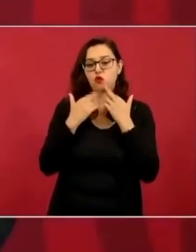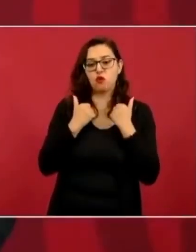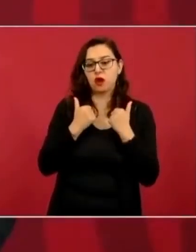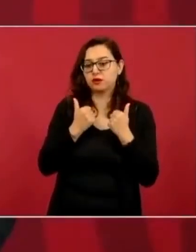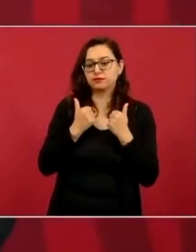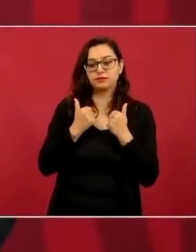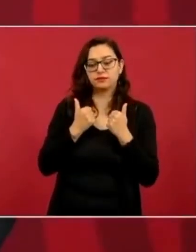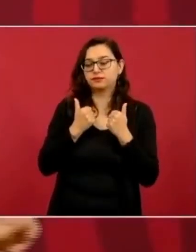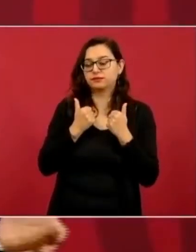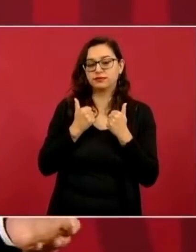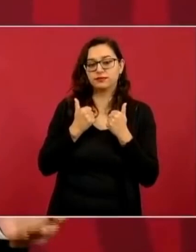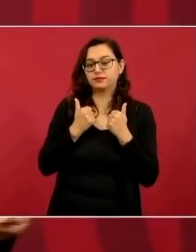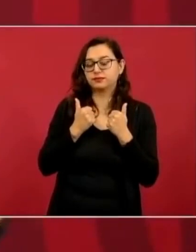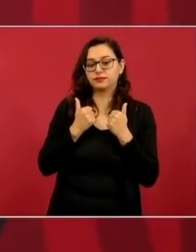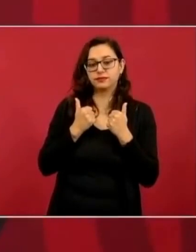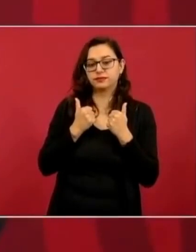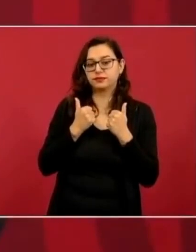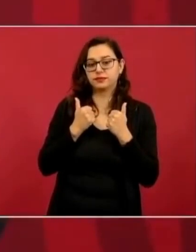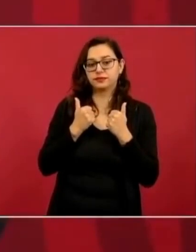Y